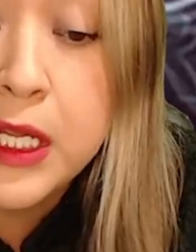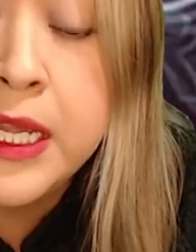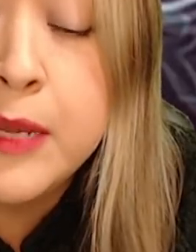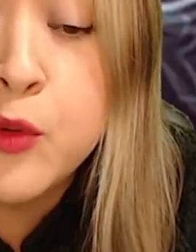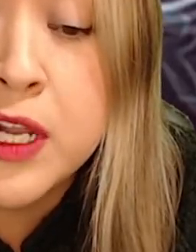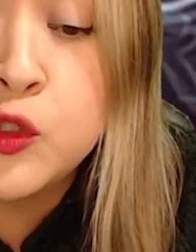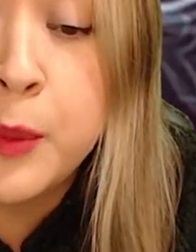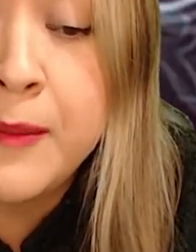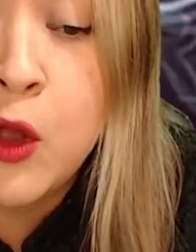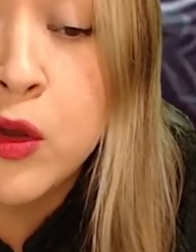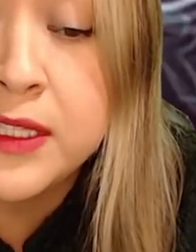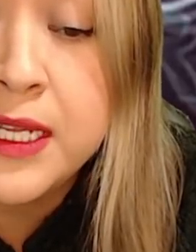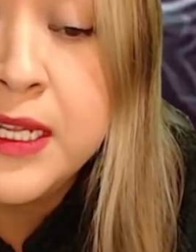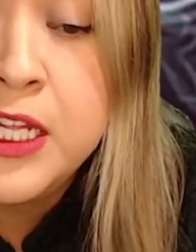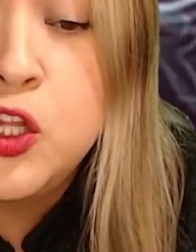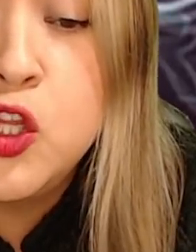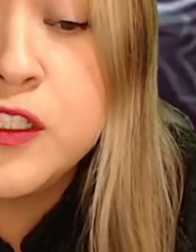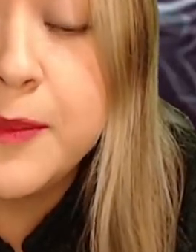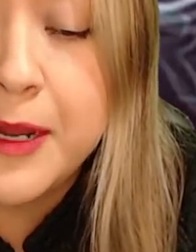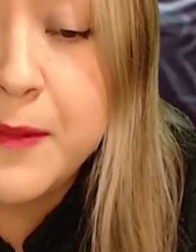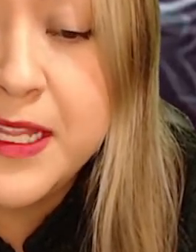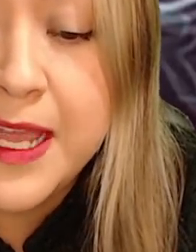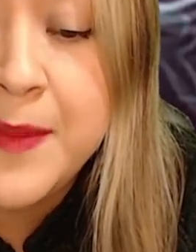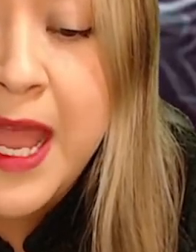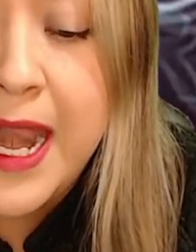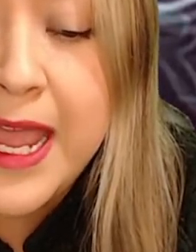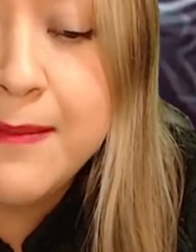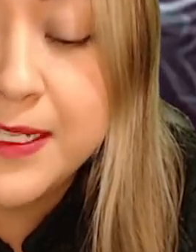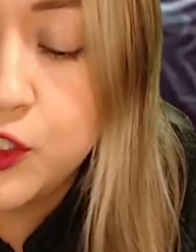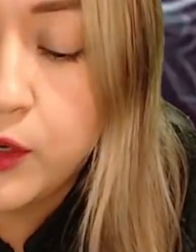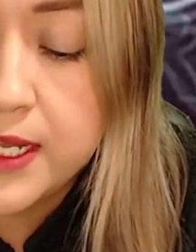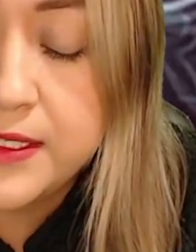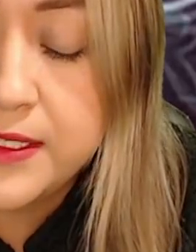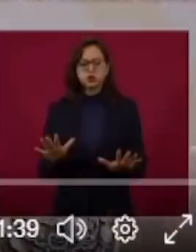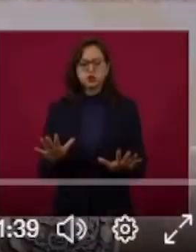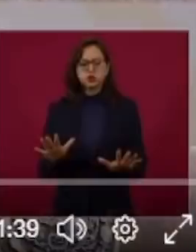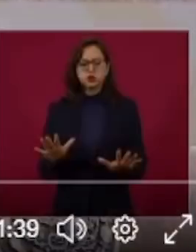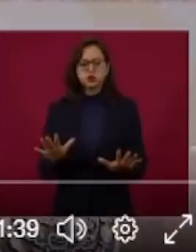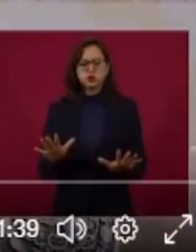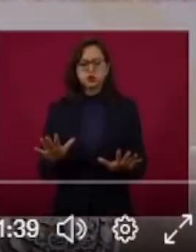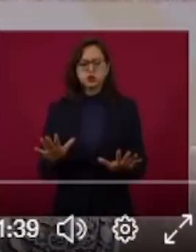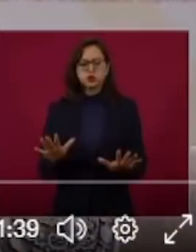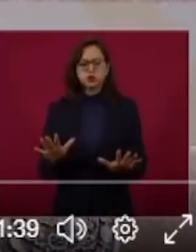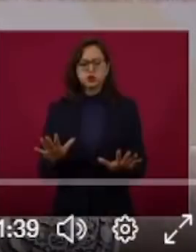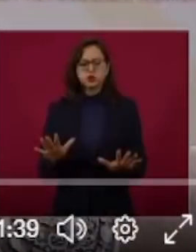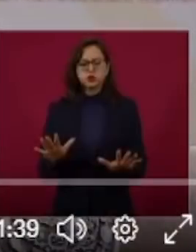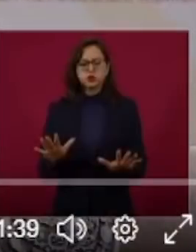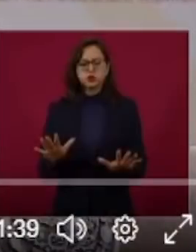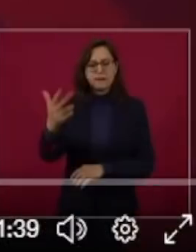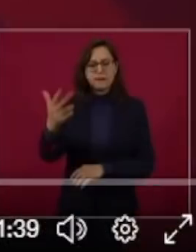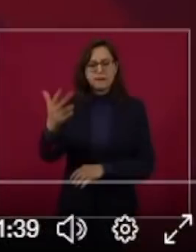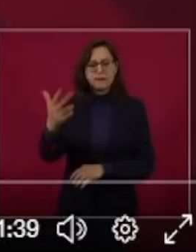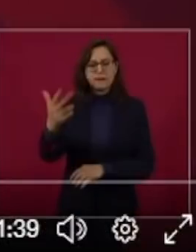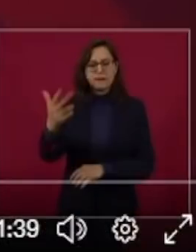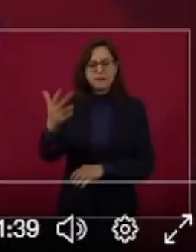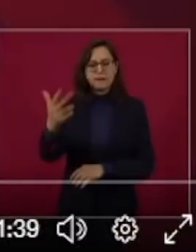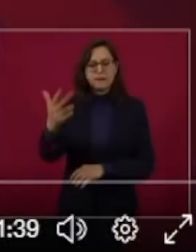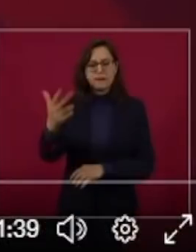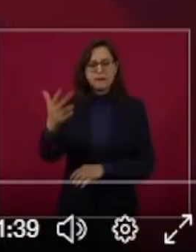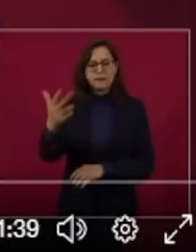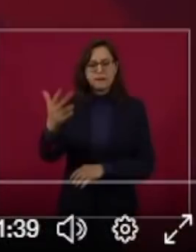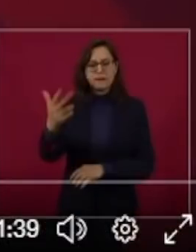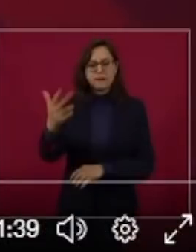por la suprema corte no se permite la evasión y así lo dijo el presidente a través de la